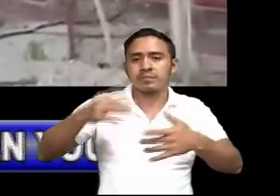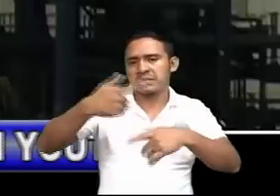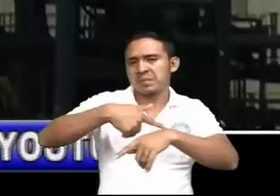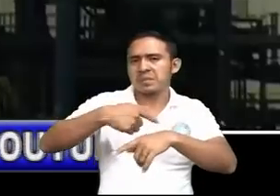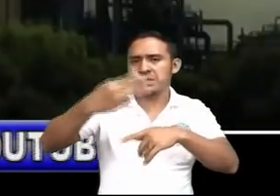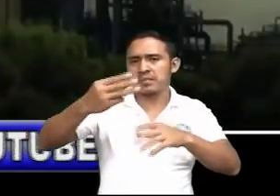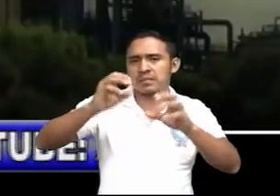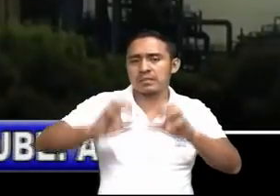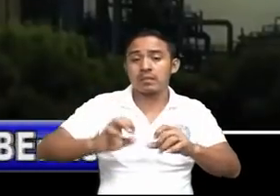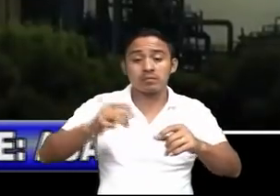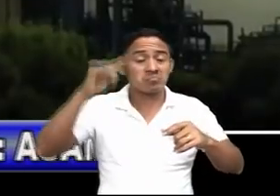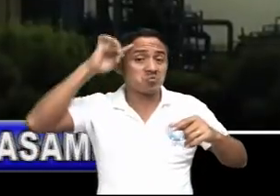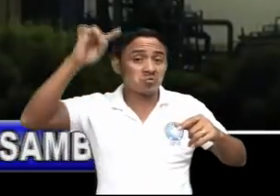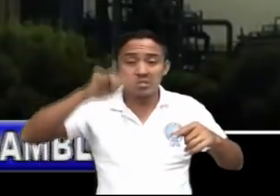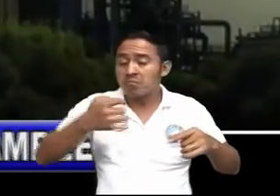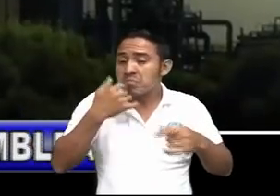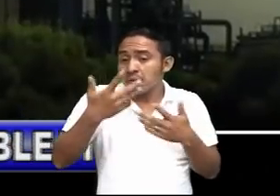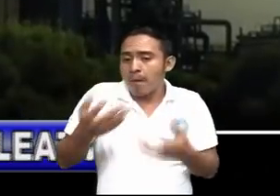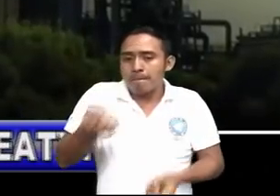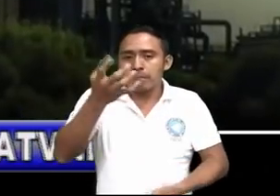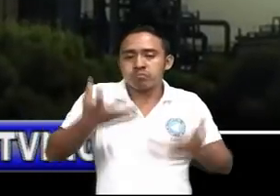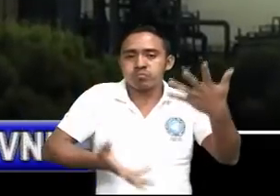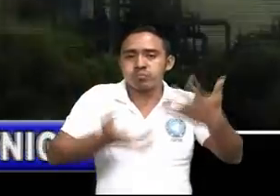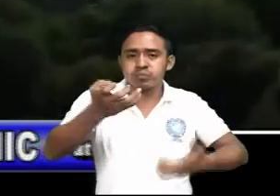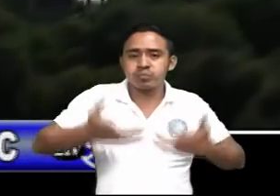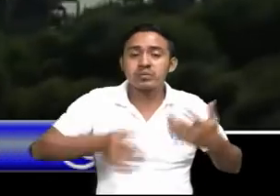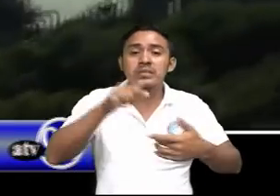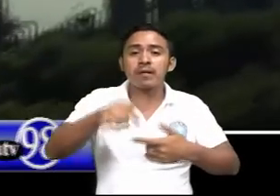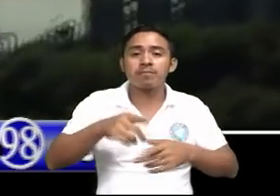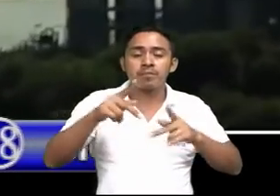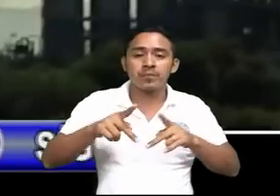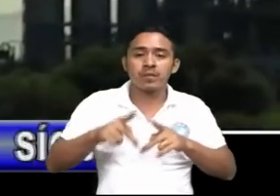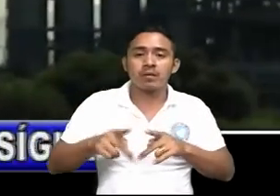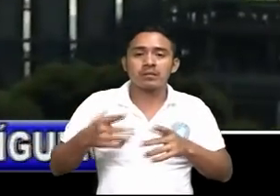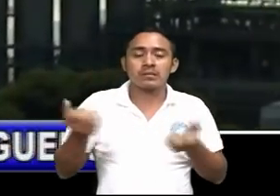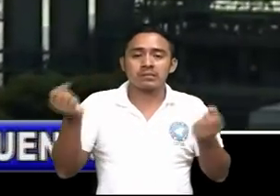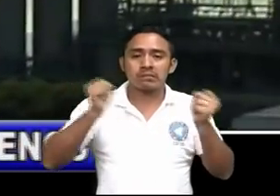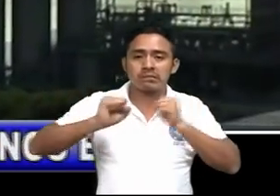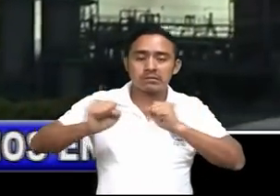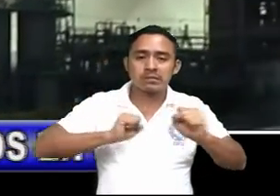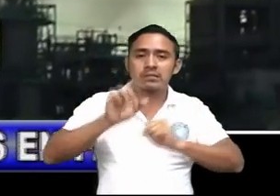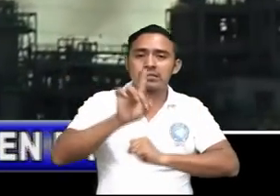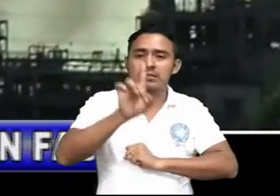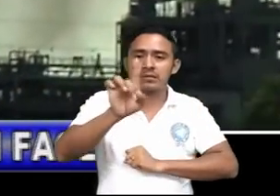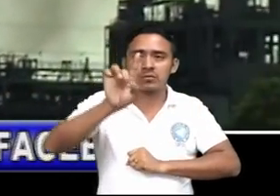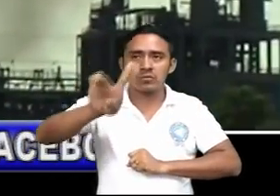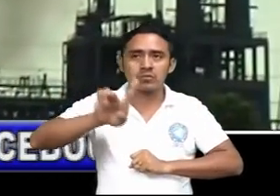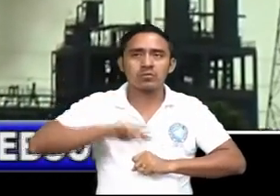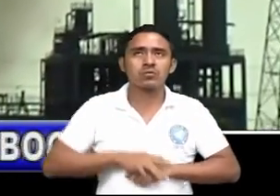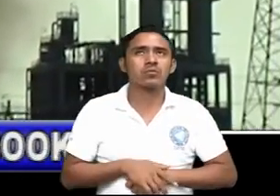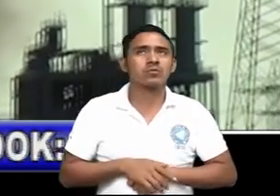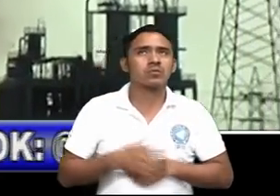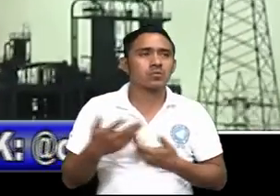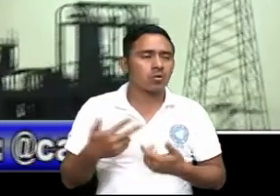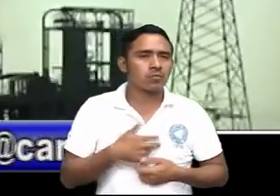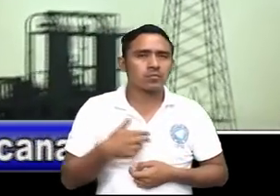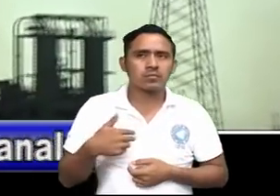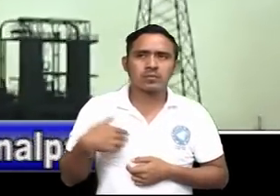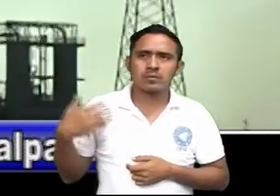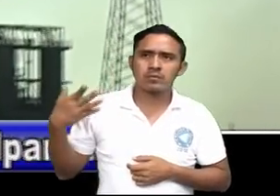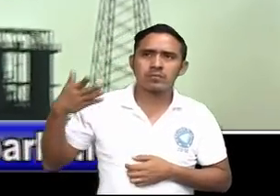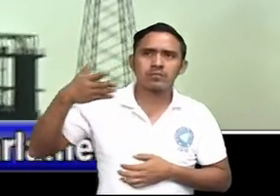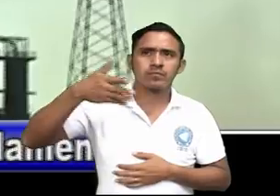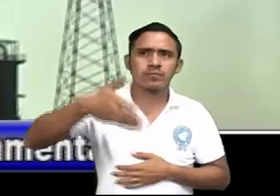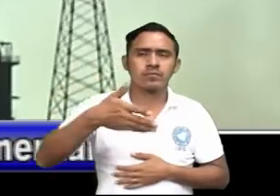tarde por causas que aún no se han revelado y el servicio de emergencia del 112 había recibido más de